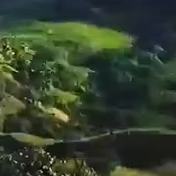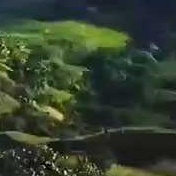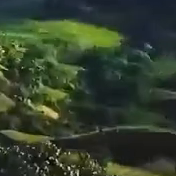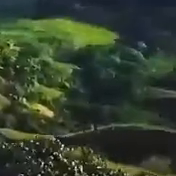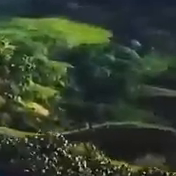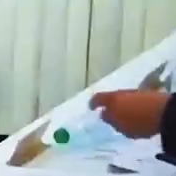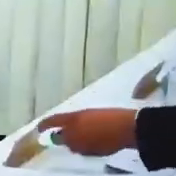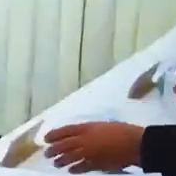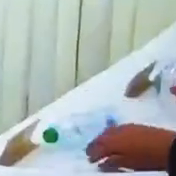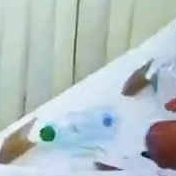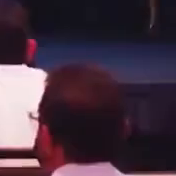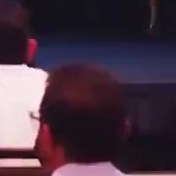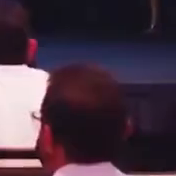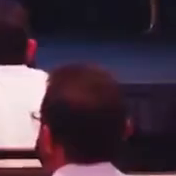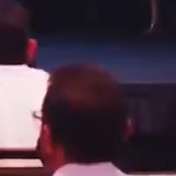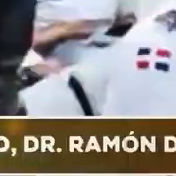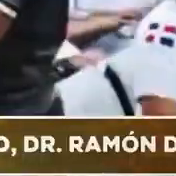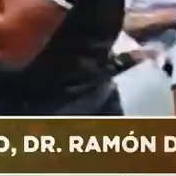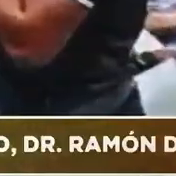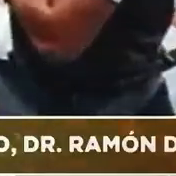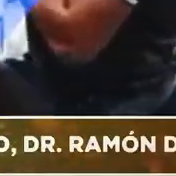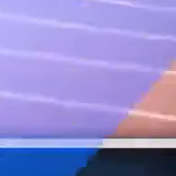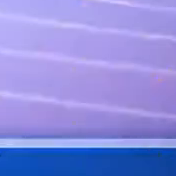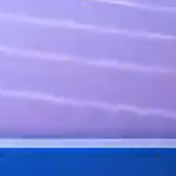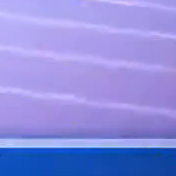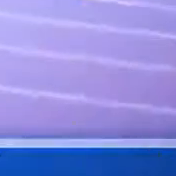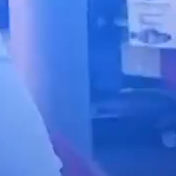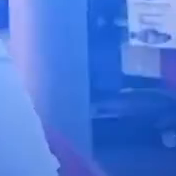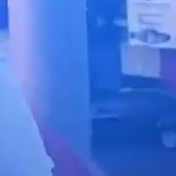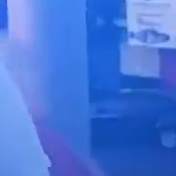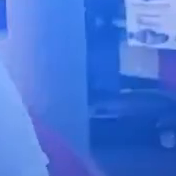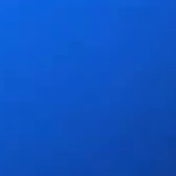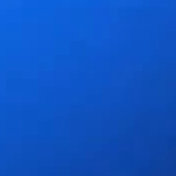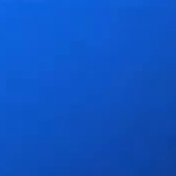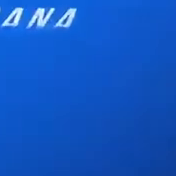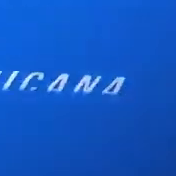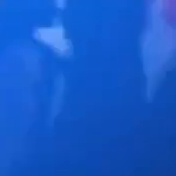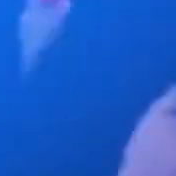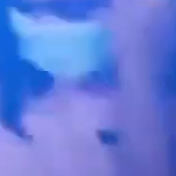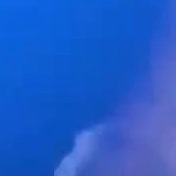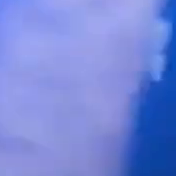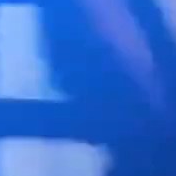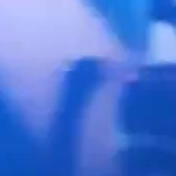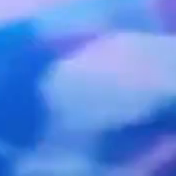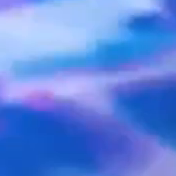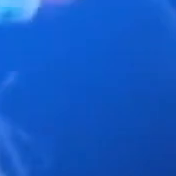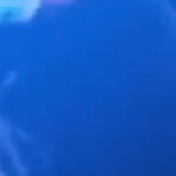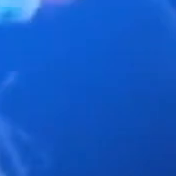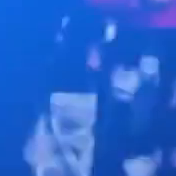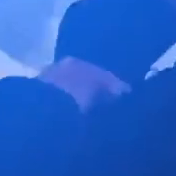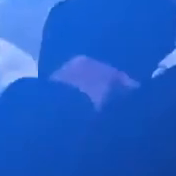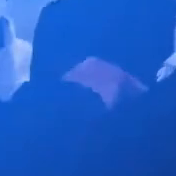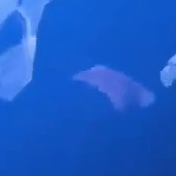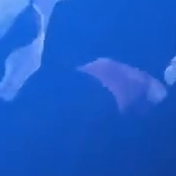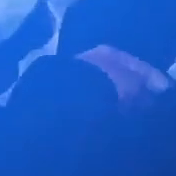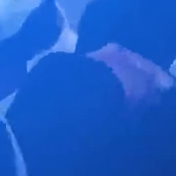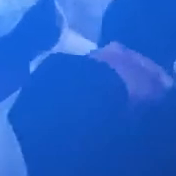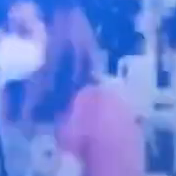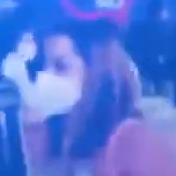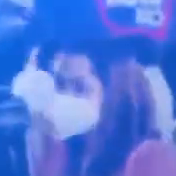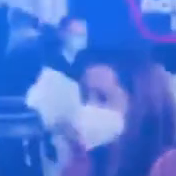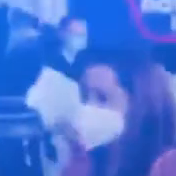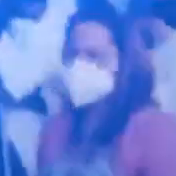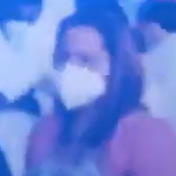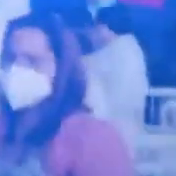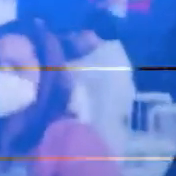Esta mañana acompaña el inicio de tu día con noticias y actualidad. Justamente en este escenario estuvo el